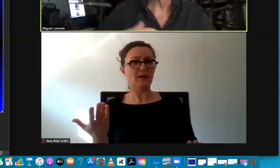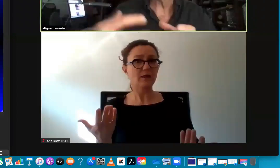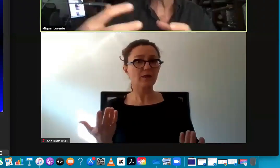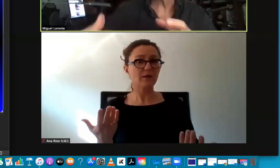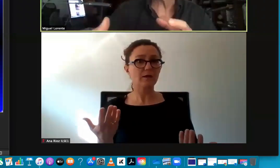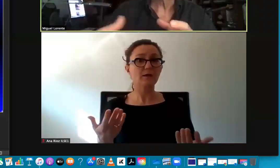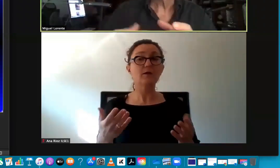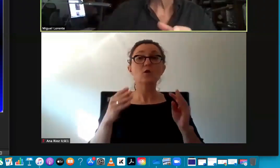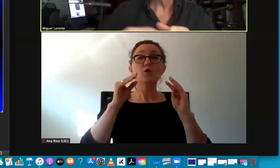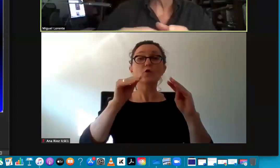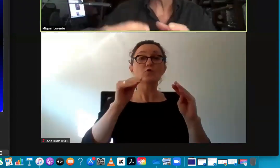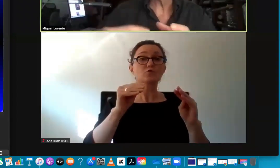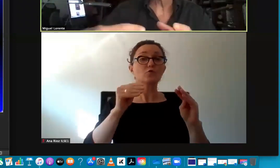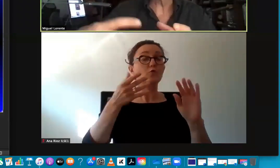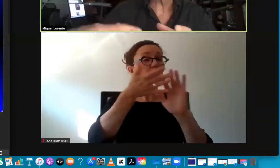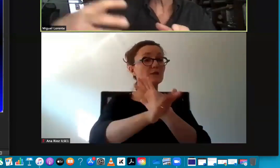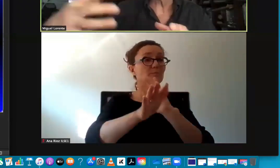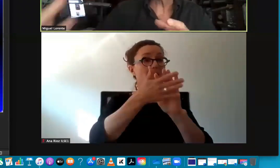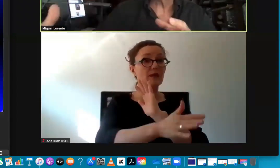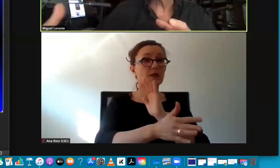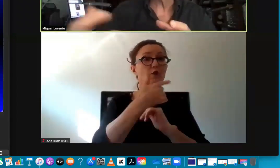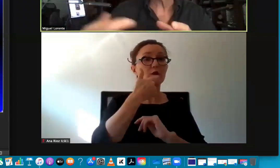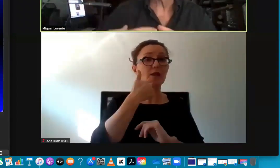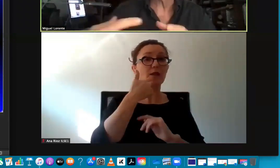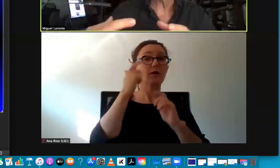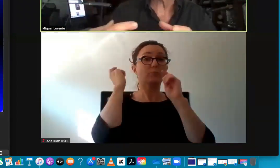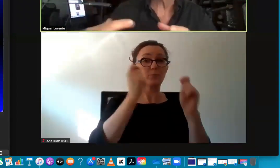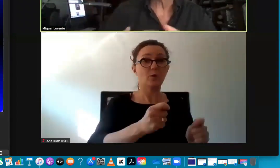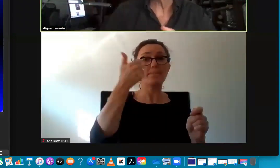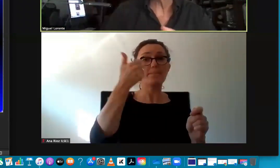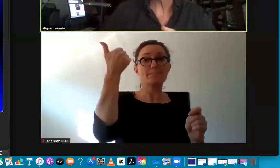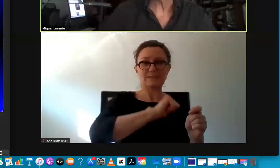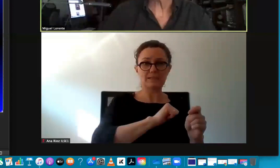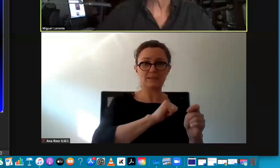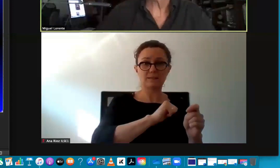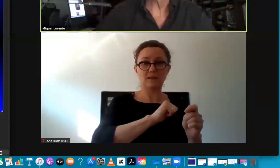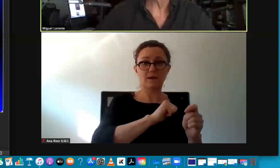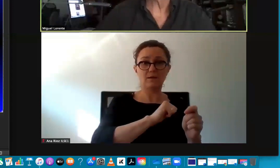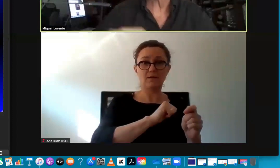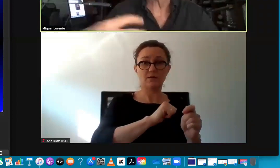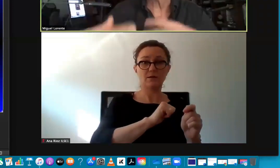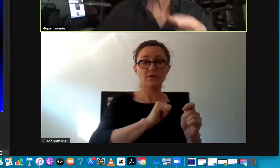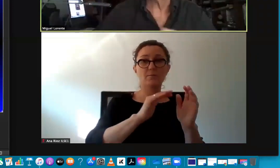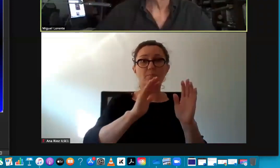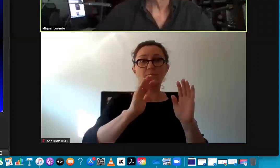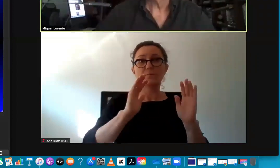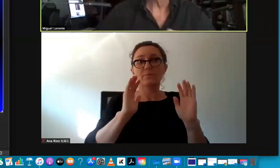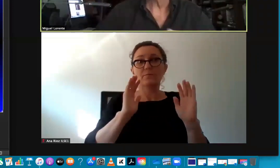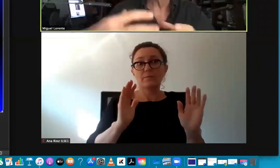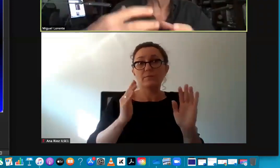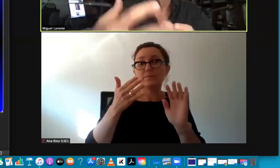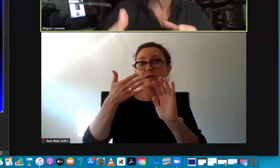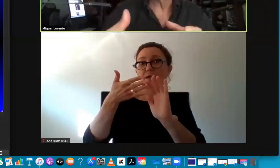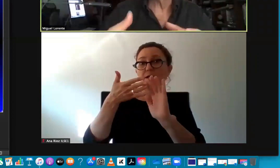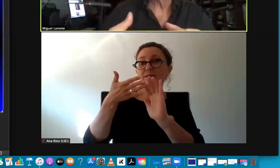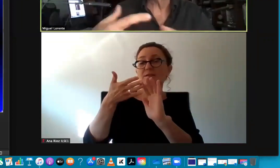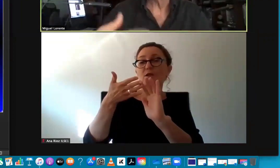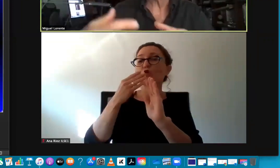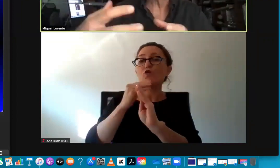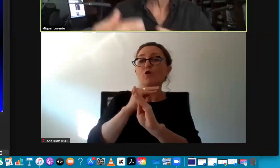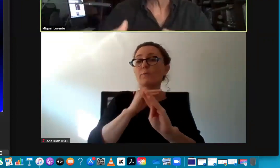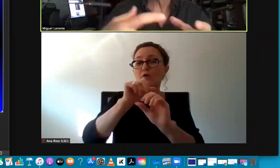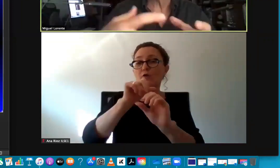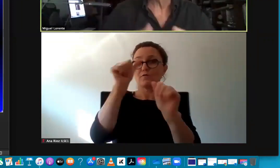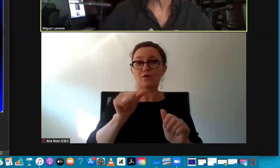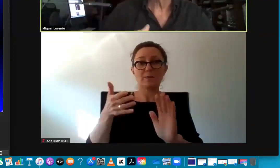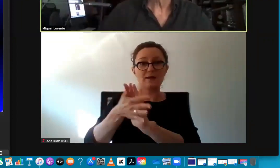argumento, algo como machista, no puede haber ningún otro elemento que forme parte de esa conducta. Es decir, si